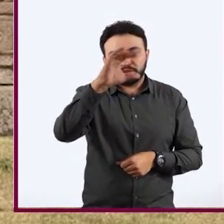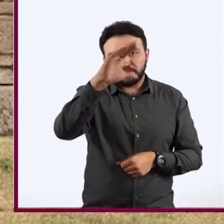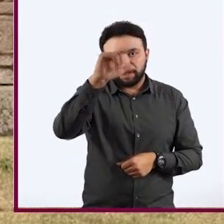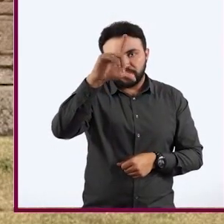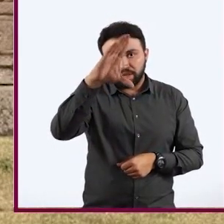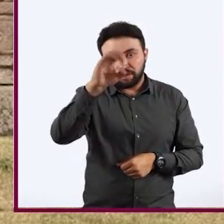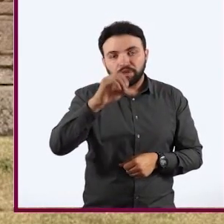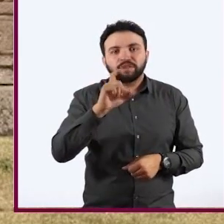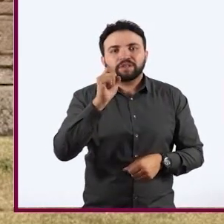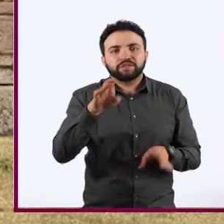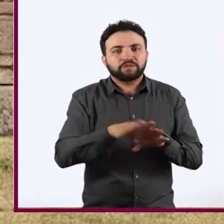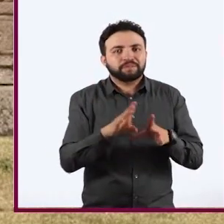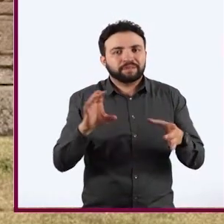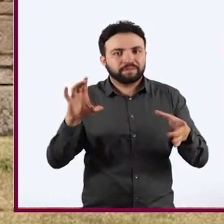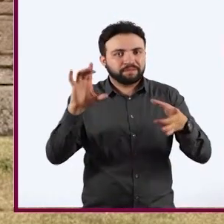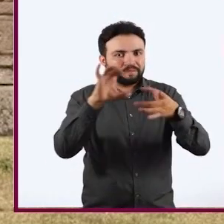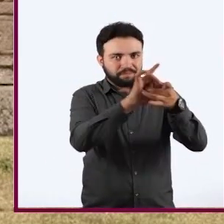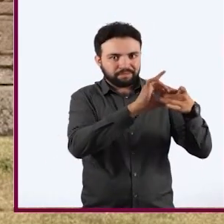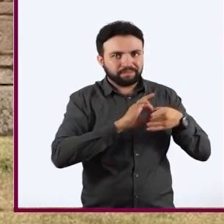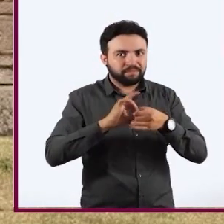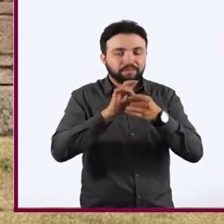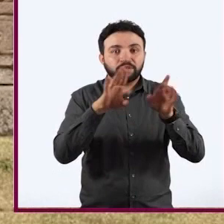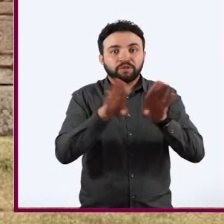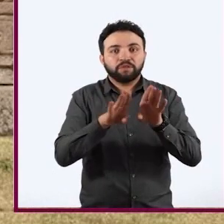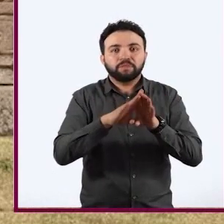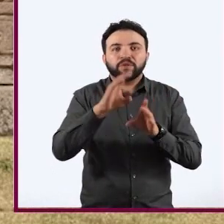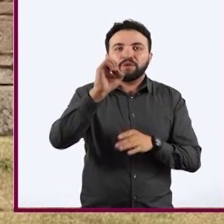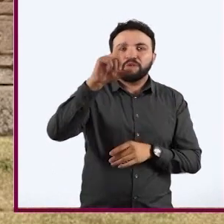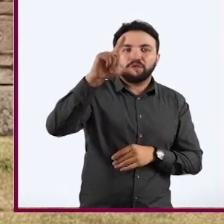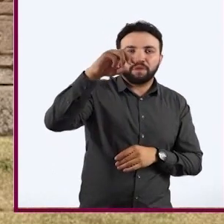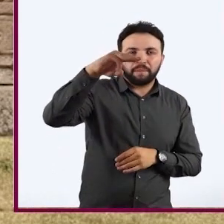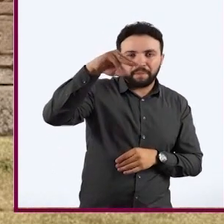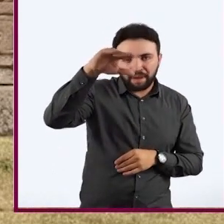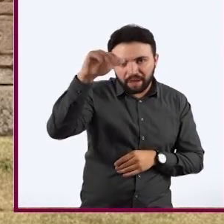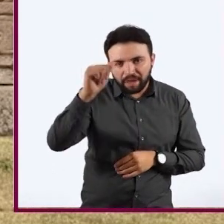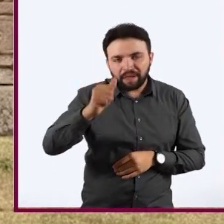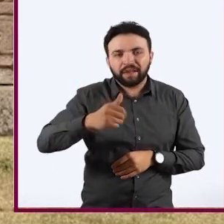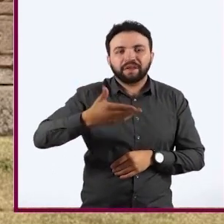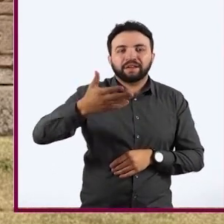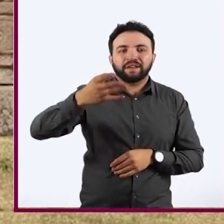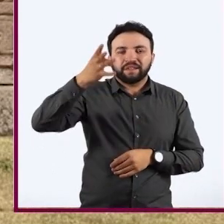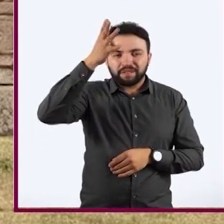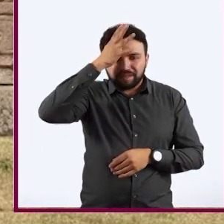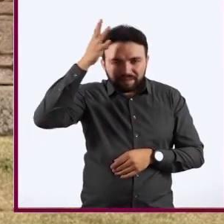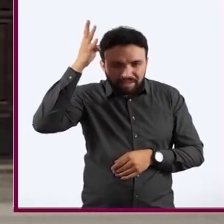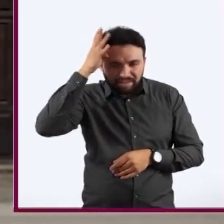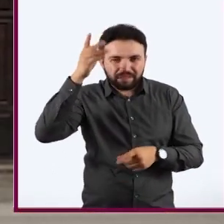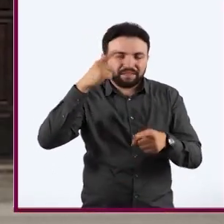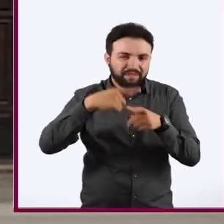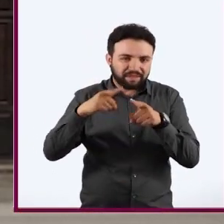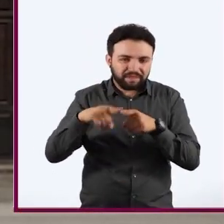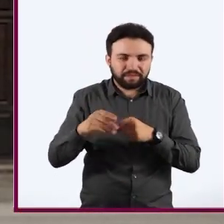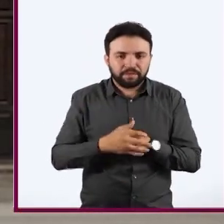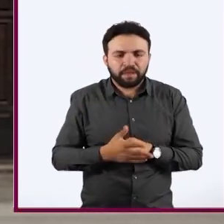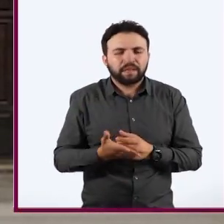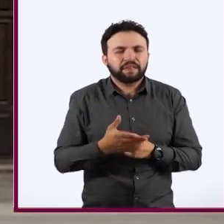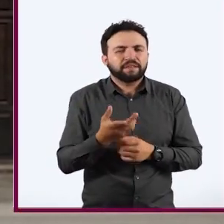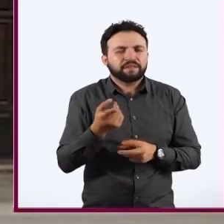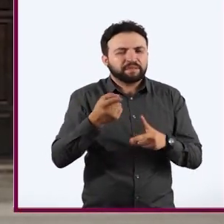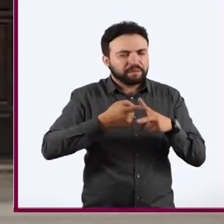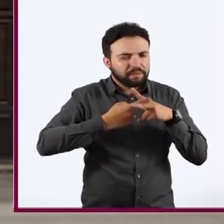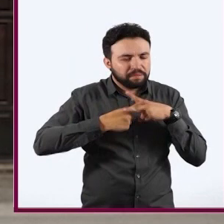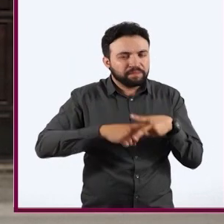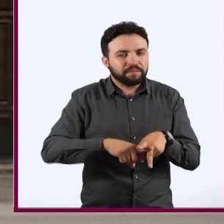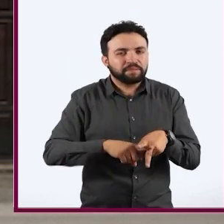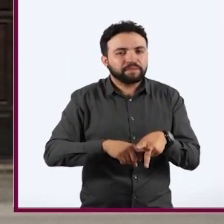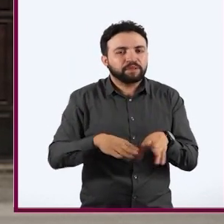como vimos es un eslabón entre las culturas más antiguas, como la olmeca, teotihuacana y la mexica. Ahora, ¿qué les parece si empezamos